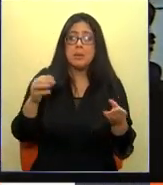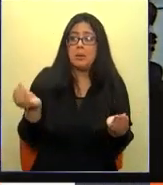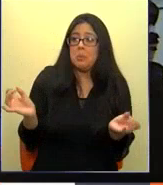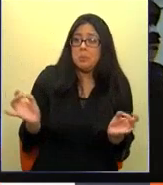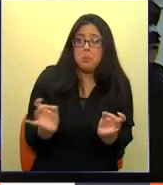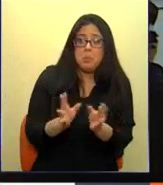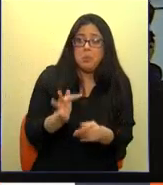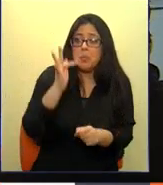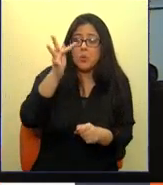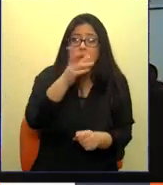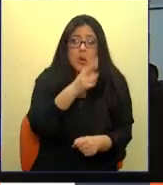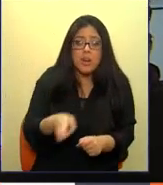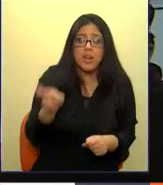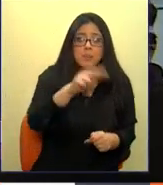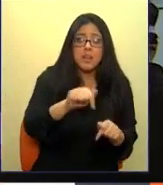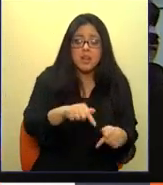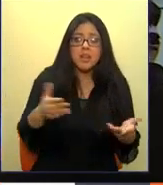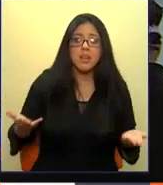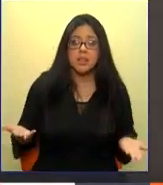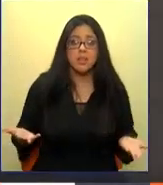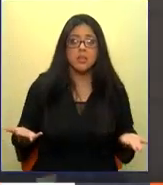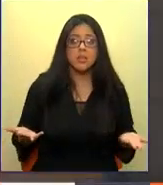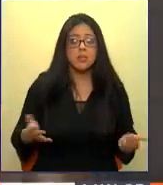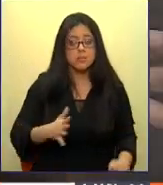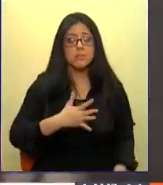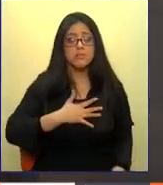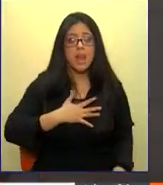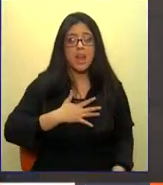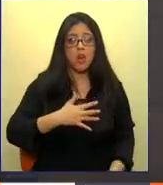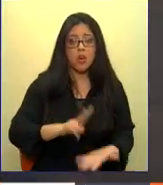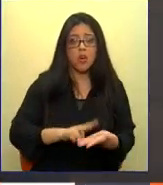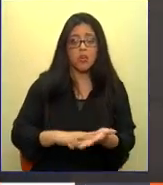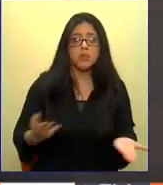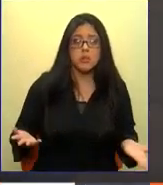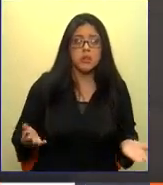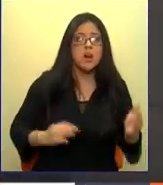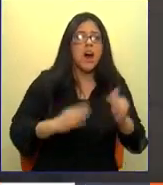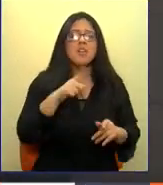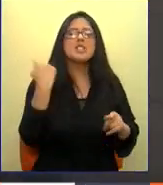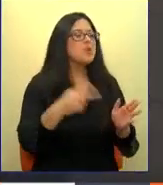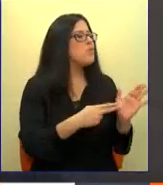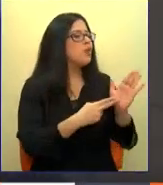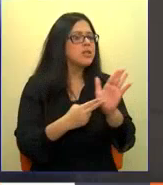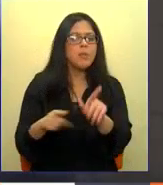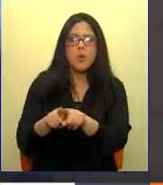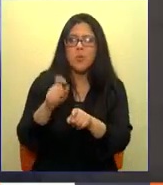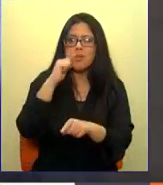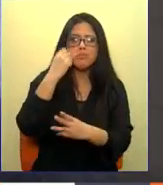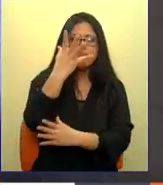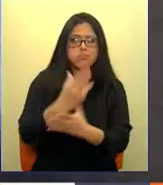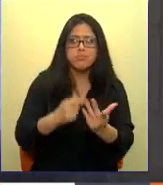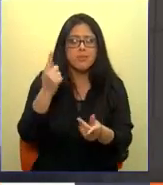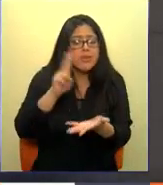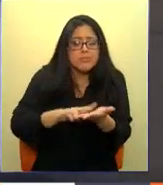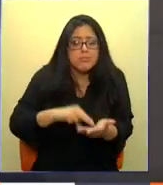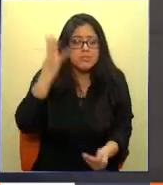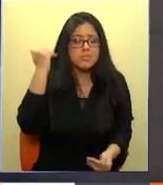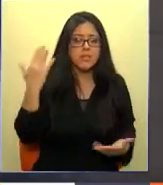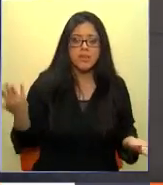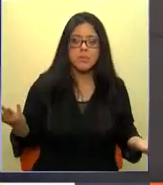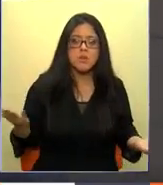esto, nos da mucho miedo. A veces todo lo que mostramos pareciera que se acabó, pero esta cuestión no sabemos, porque cuando se libere la